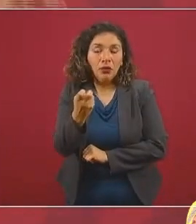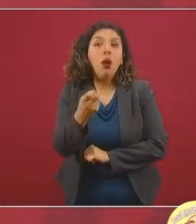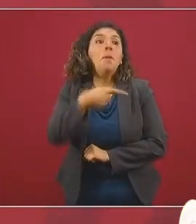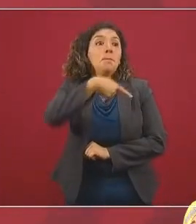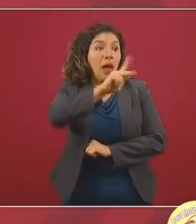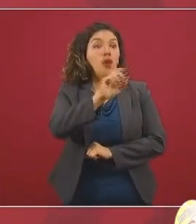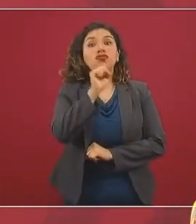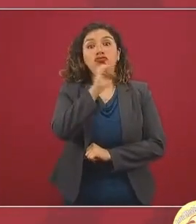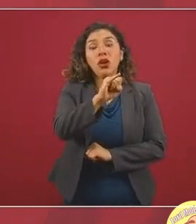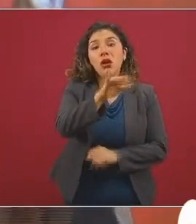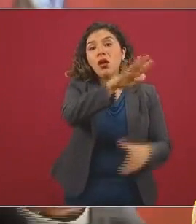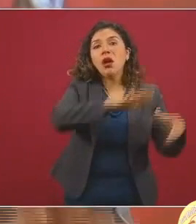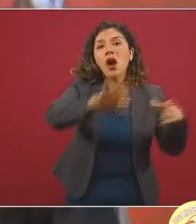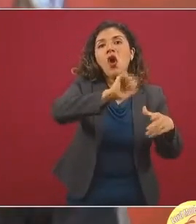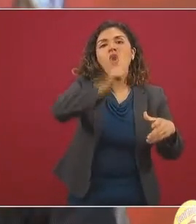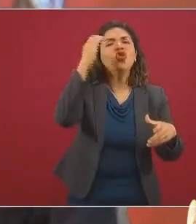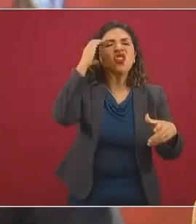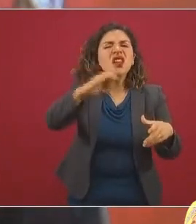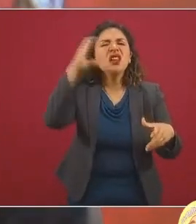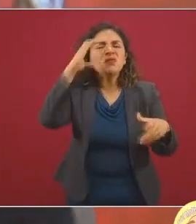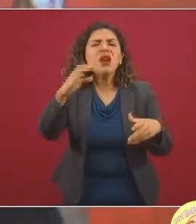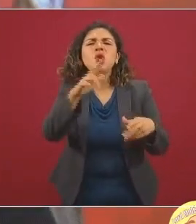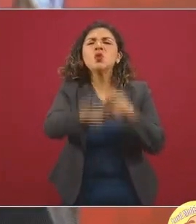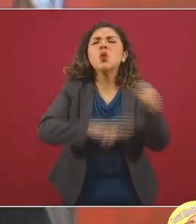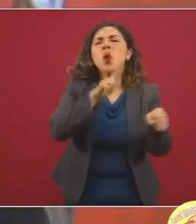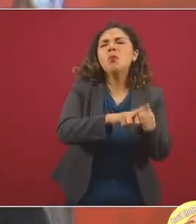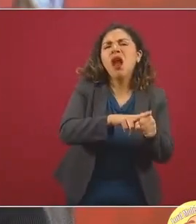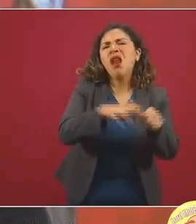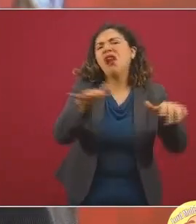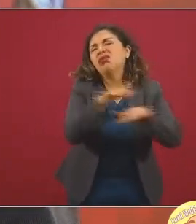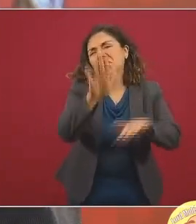sí, y no a todos, los delincuentes comunes.